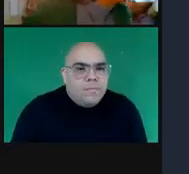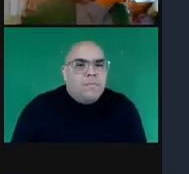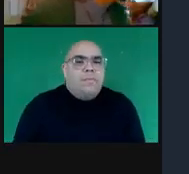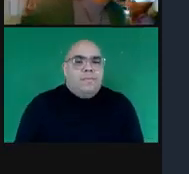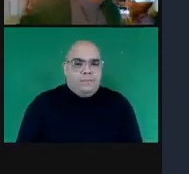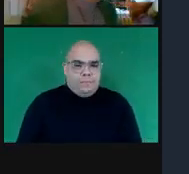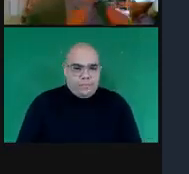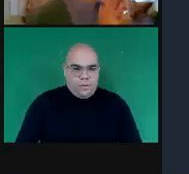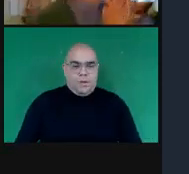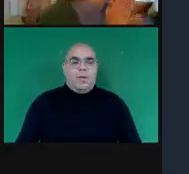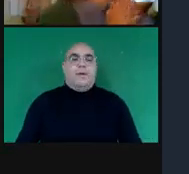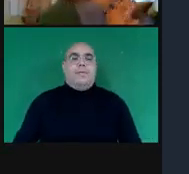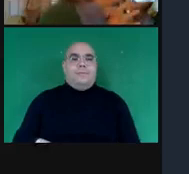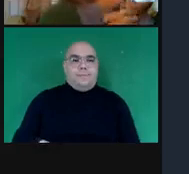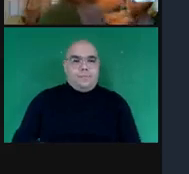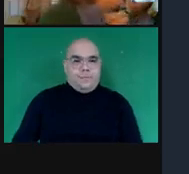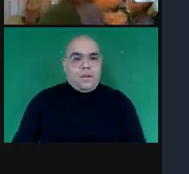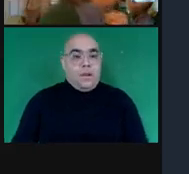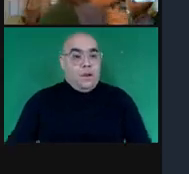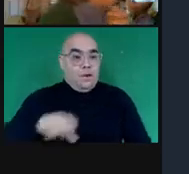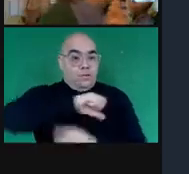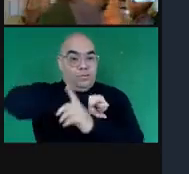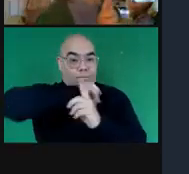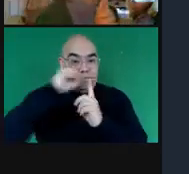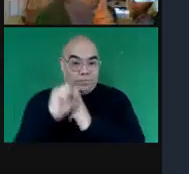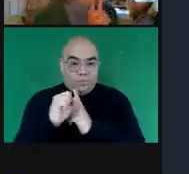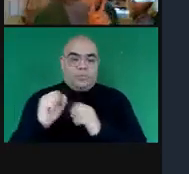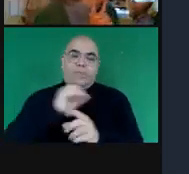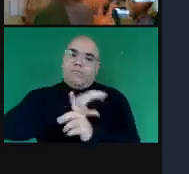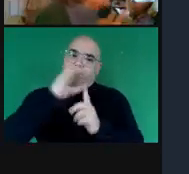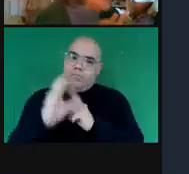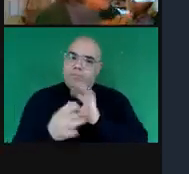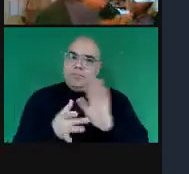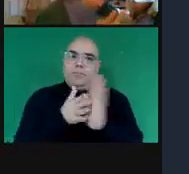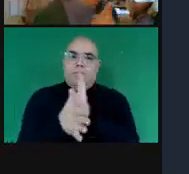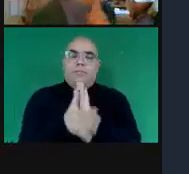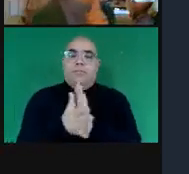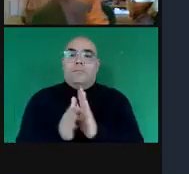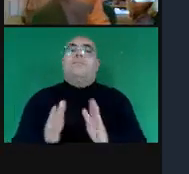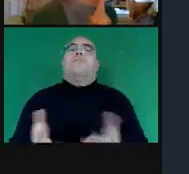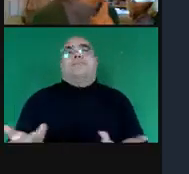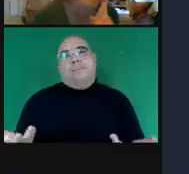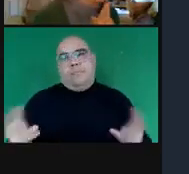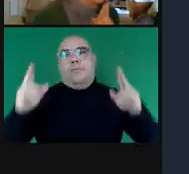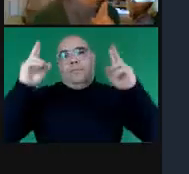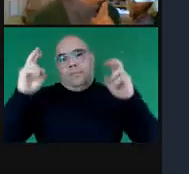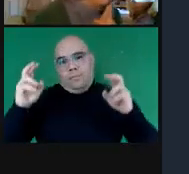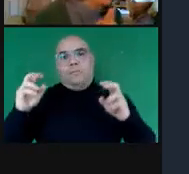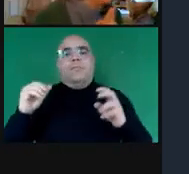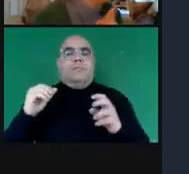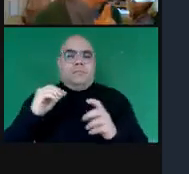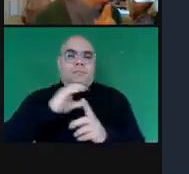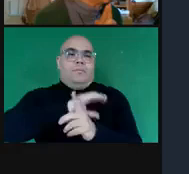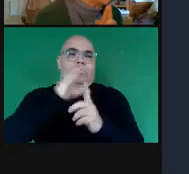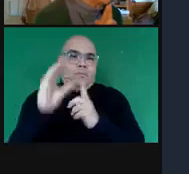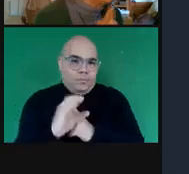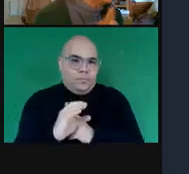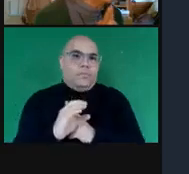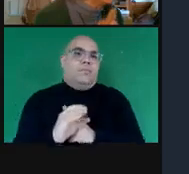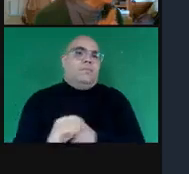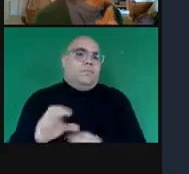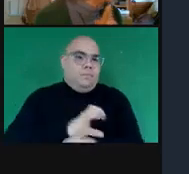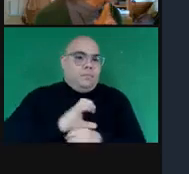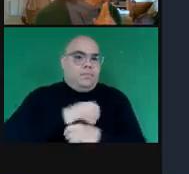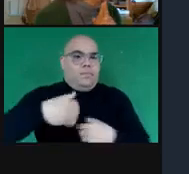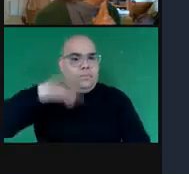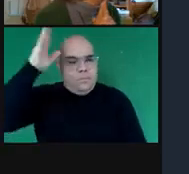socioculturales y científicos, perdón, no podemos dejar de incentivar la cultura ciudadana, que fue uno de los mayores legados de MOCUS, ni abandonar la